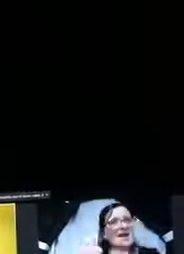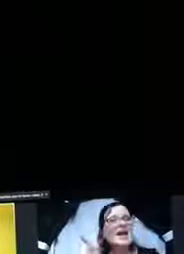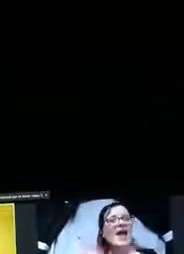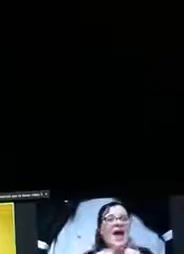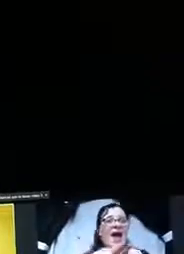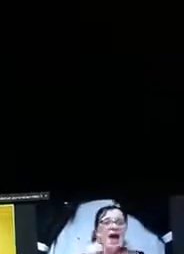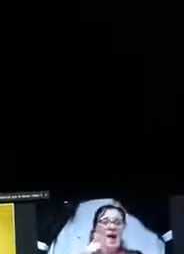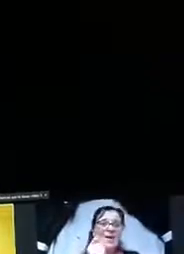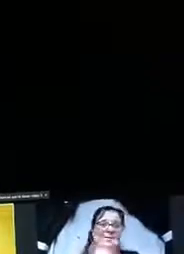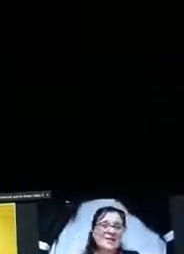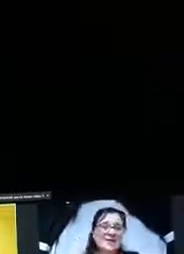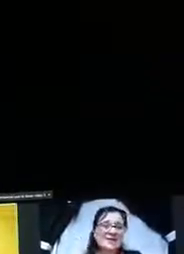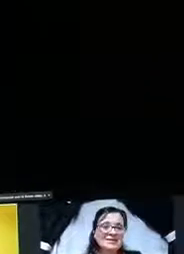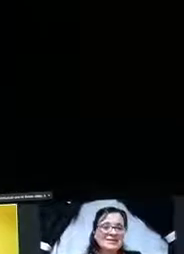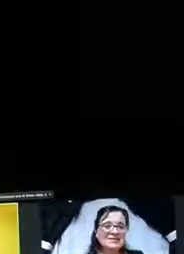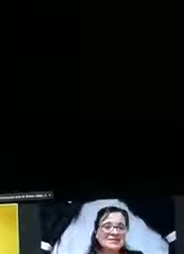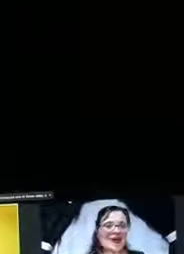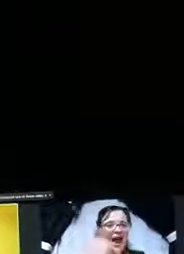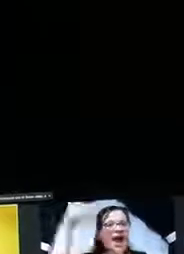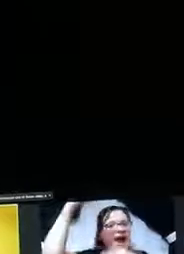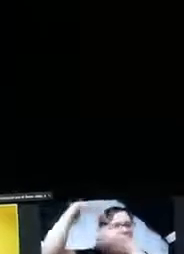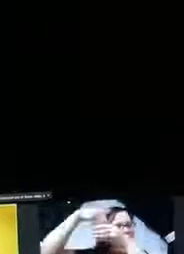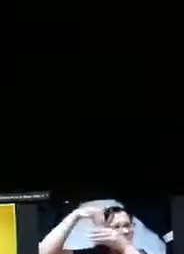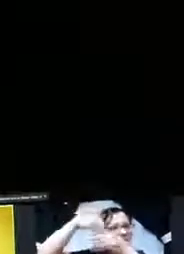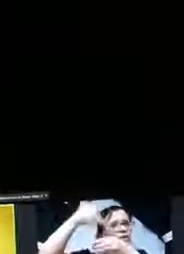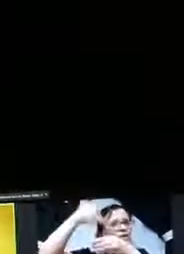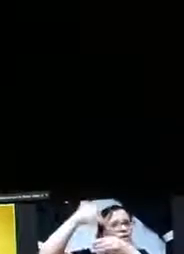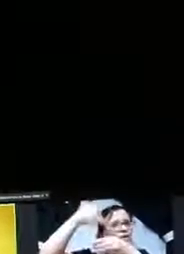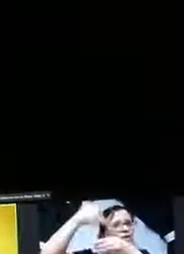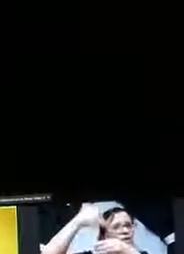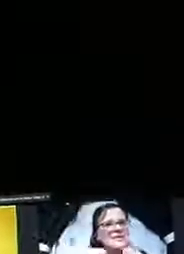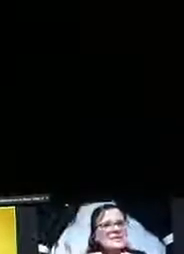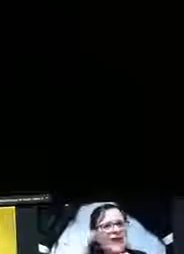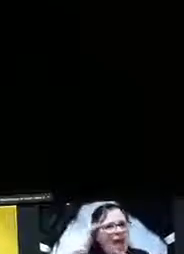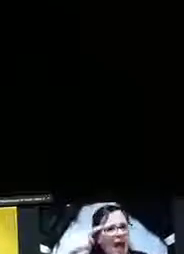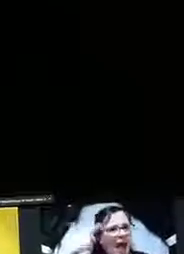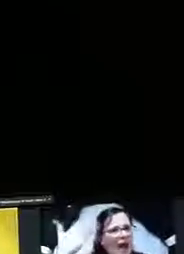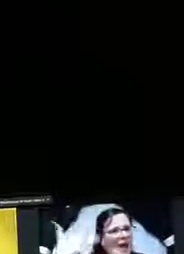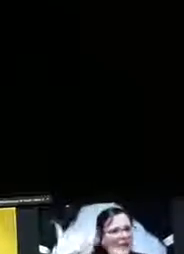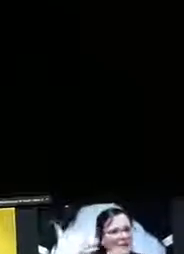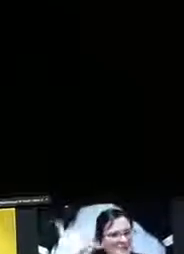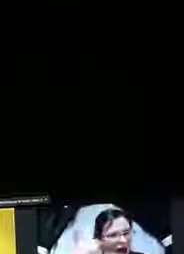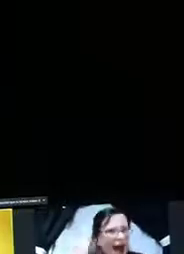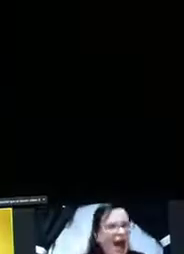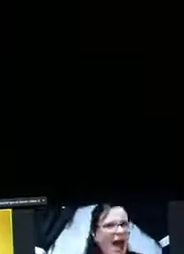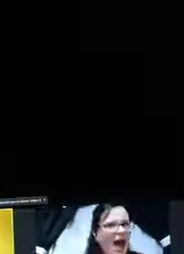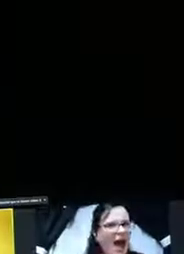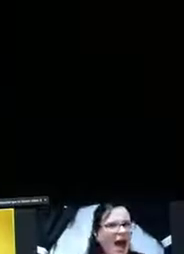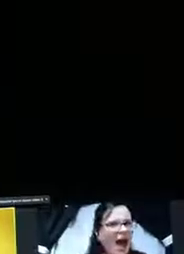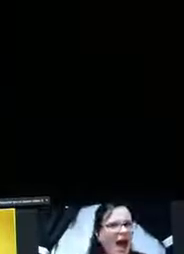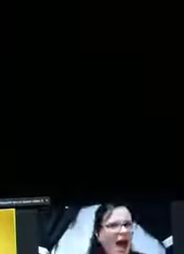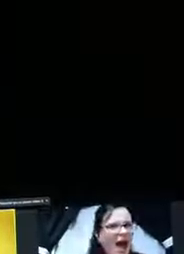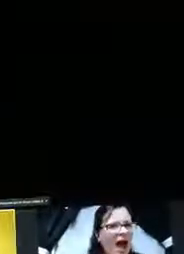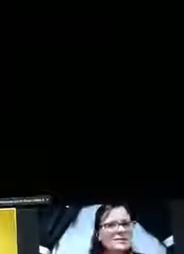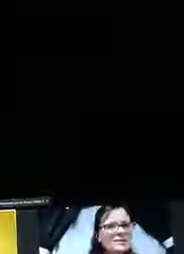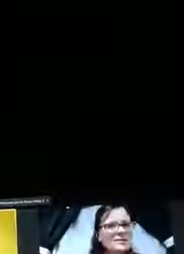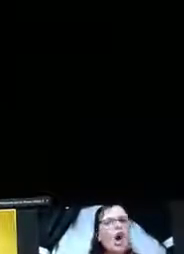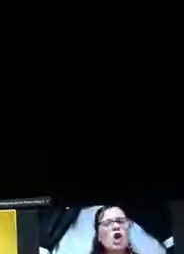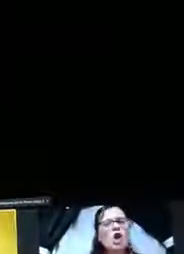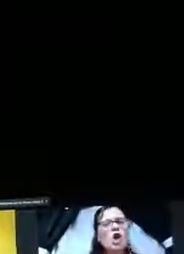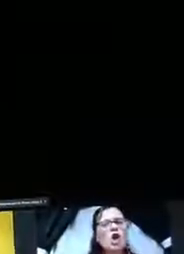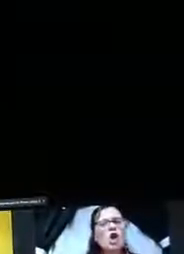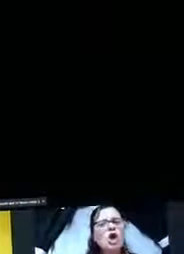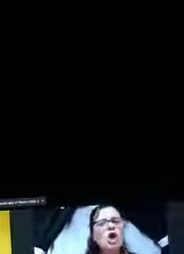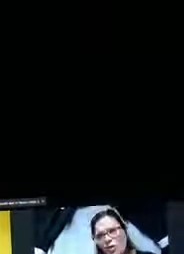estaba guardada, no se veía, pero la capacidad estaba, porque si no yo estimulara lo que estimulara no hubiera podido conseguir